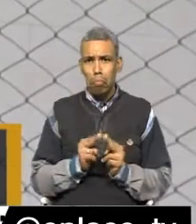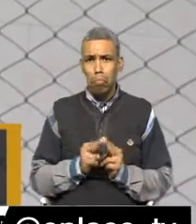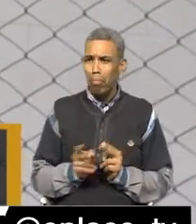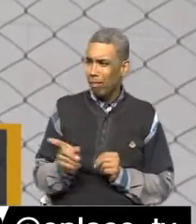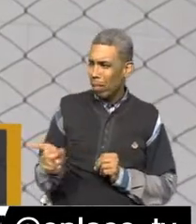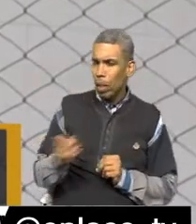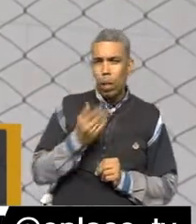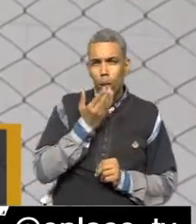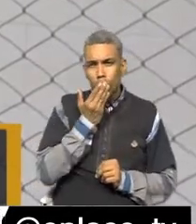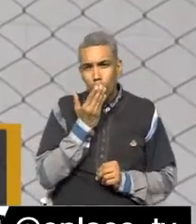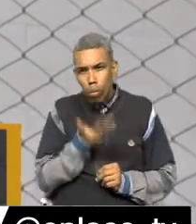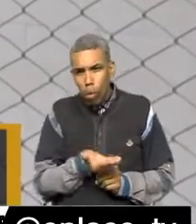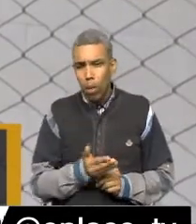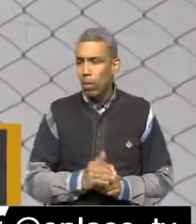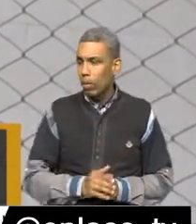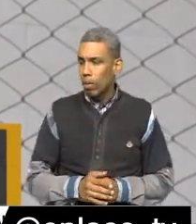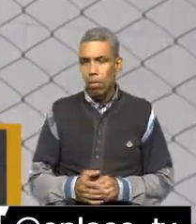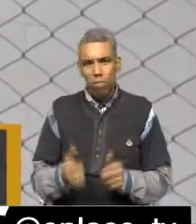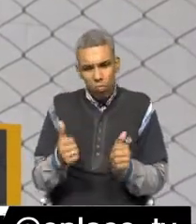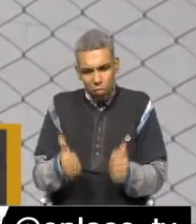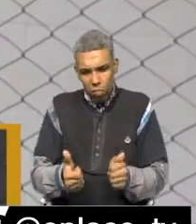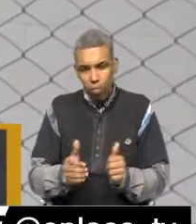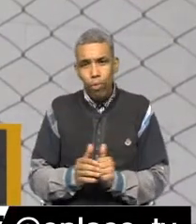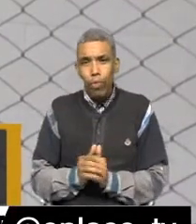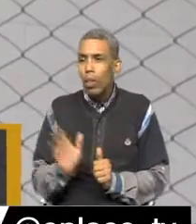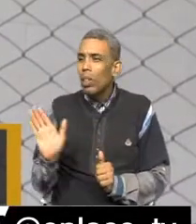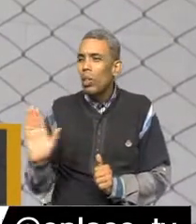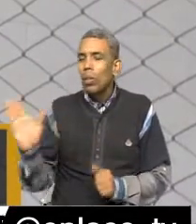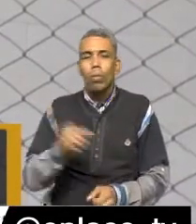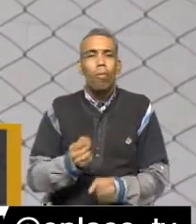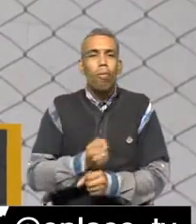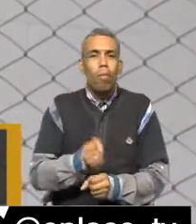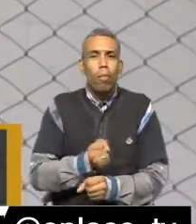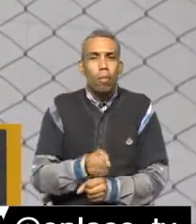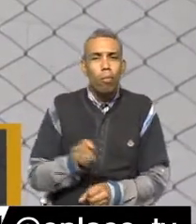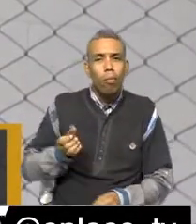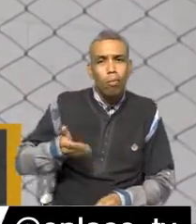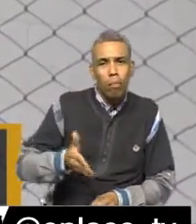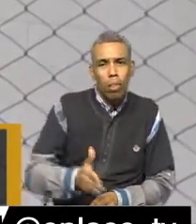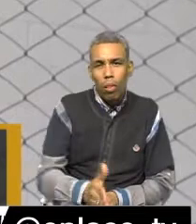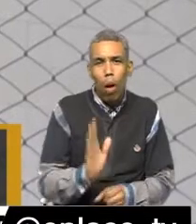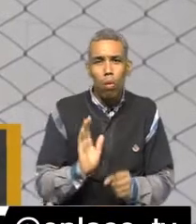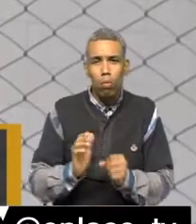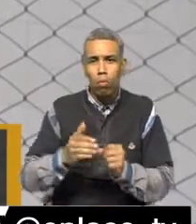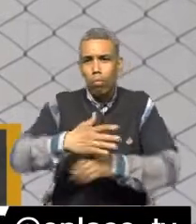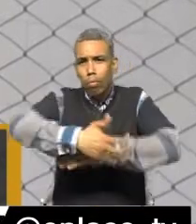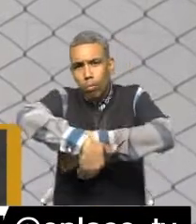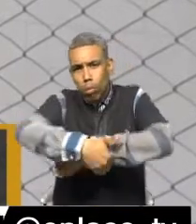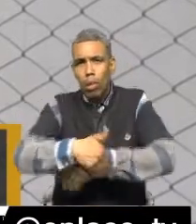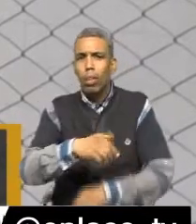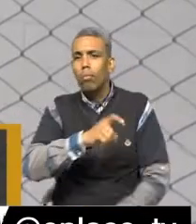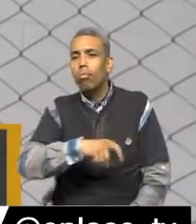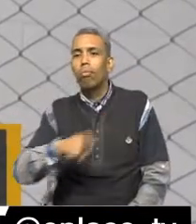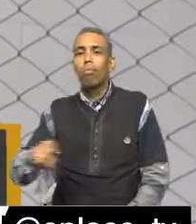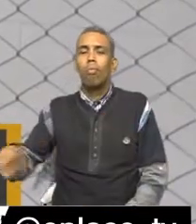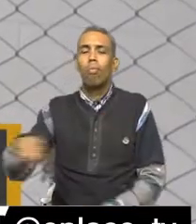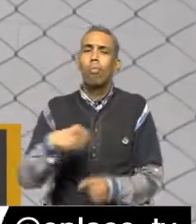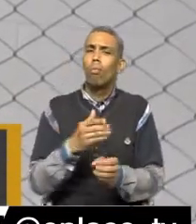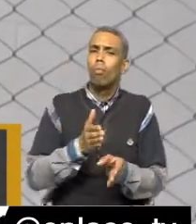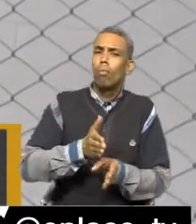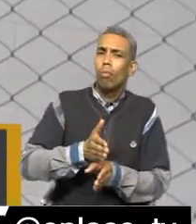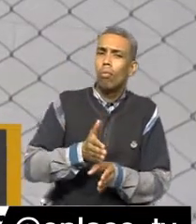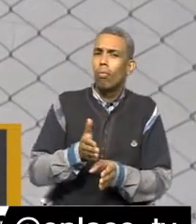amable, sencilla y se dedica a vender, en su rato libre, vender pescado y en la noche